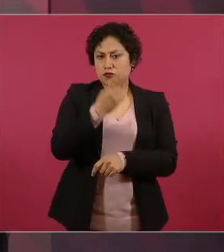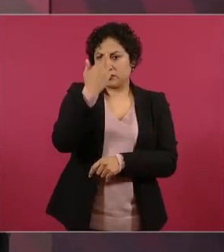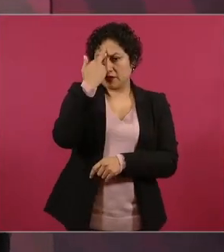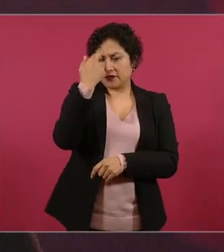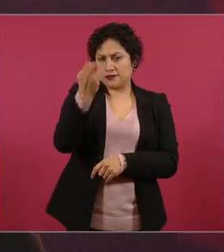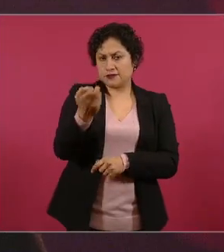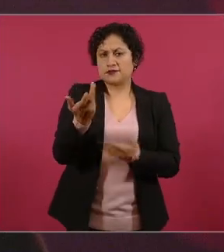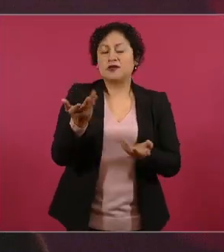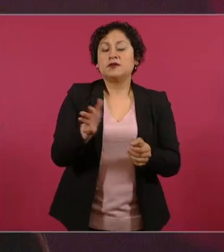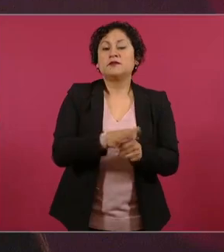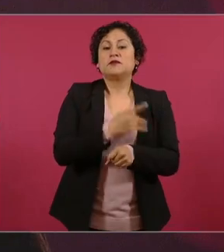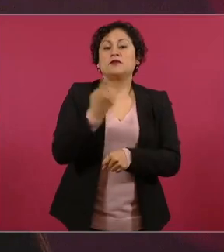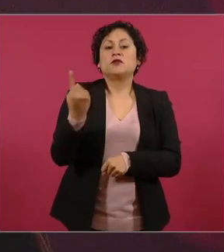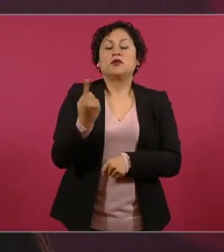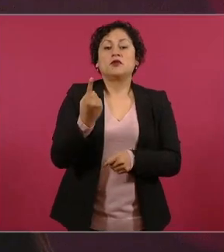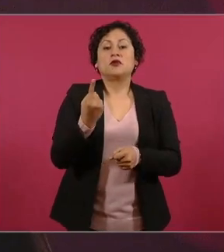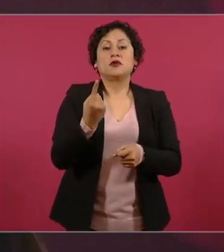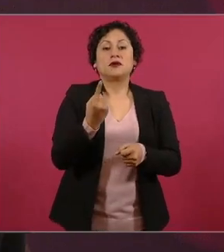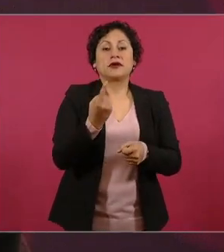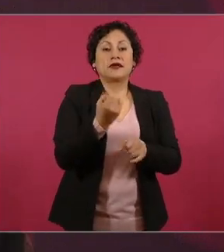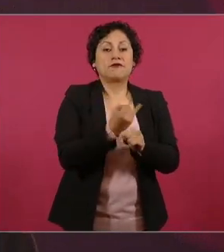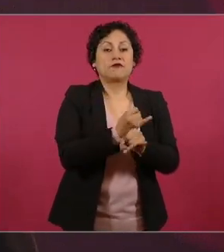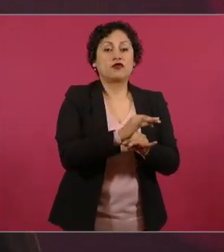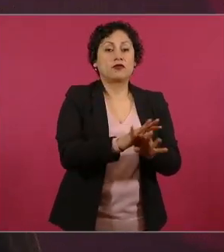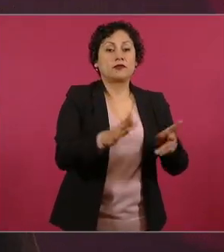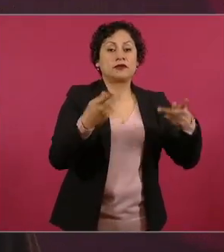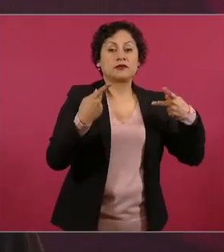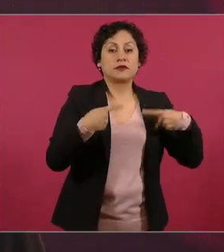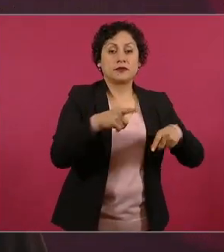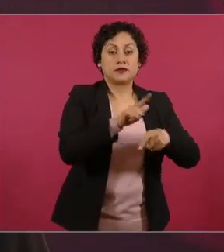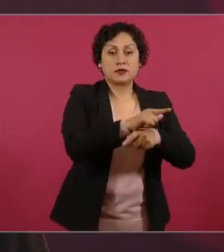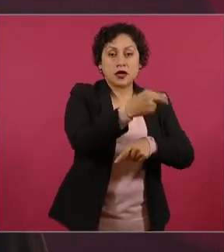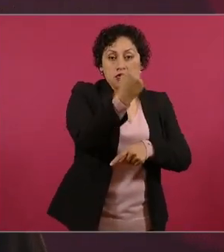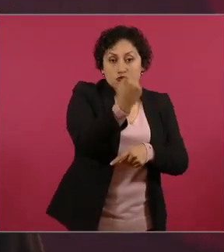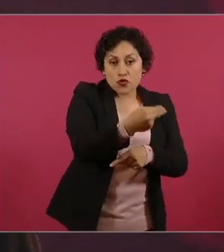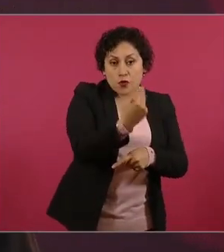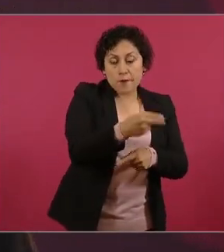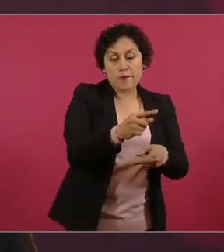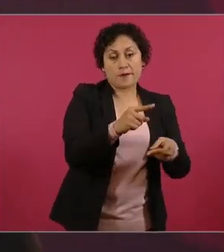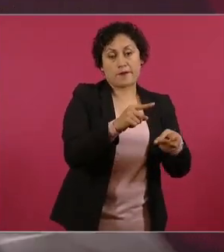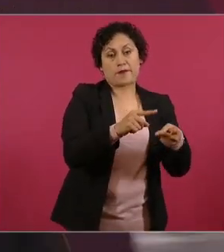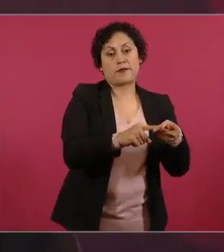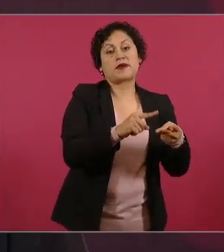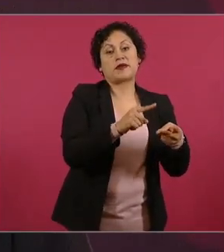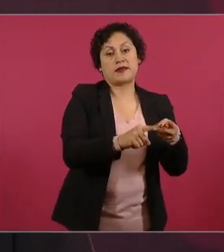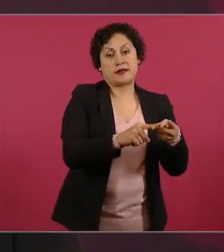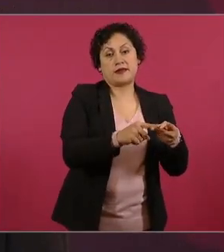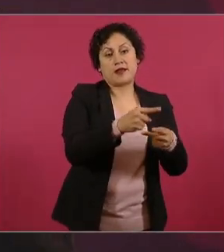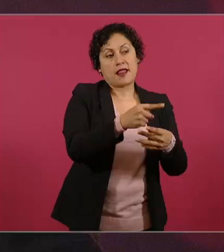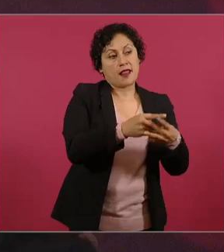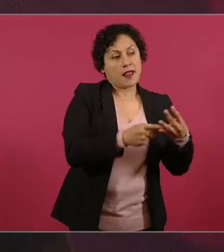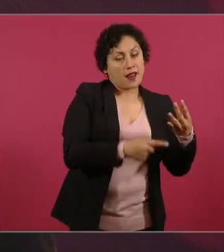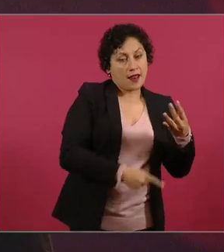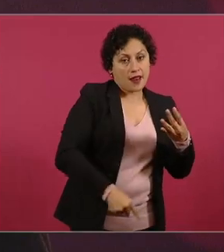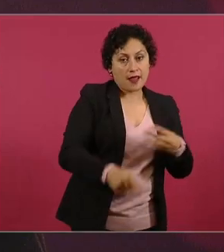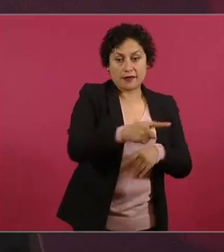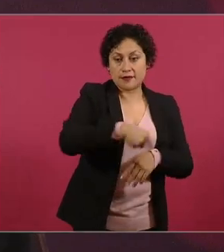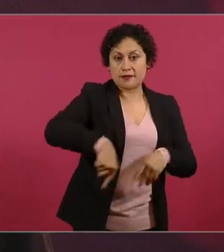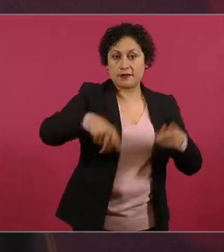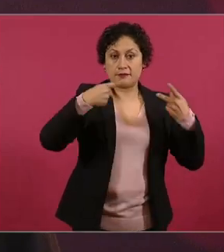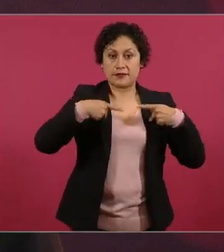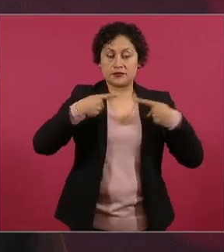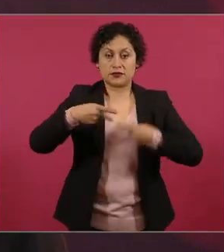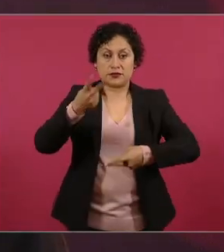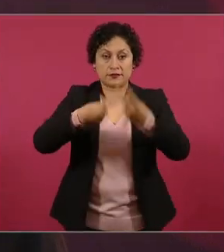los nombres con datos de quienes vienen aquí. La mayoría de los que vienen